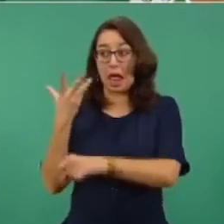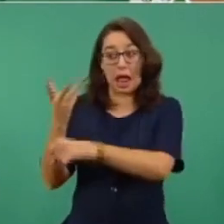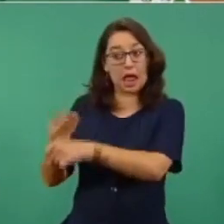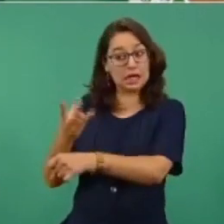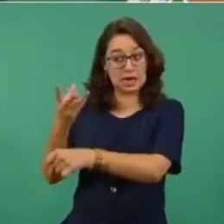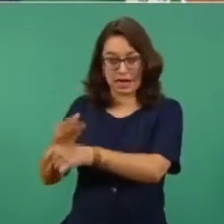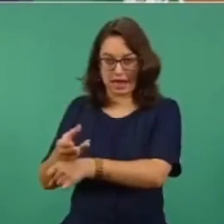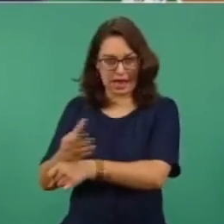solo